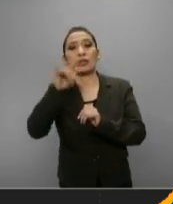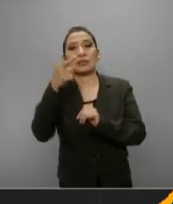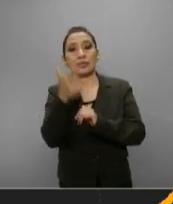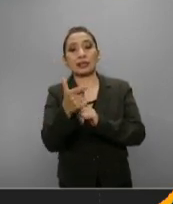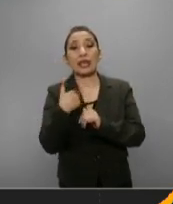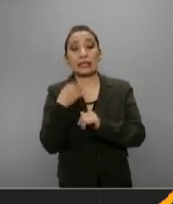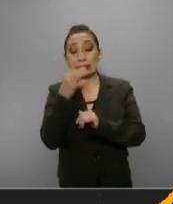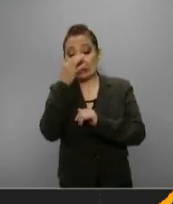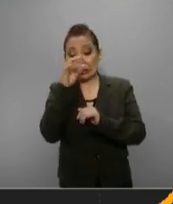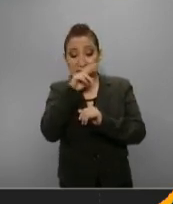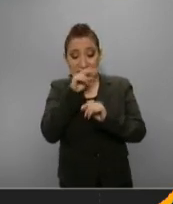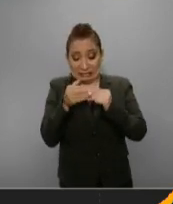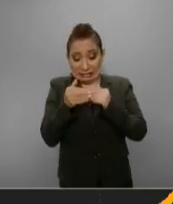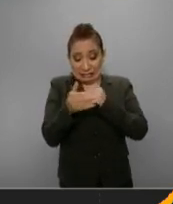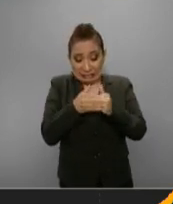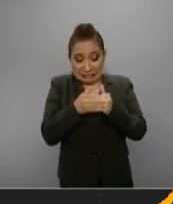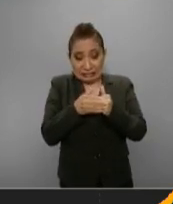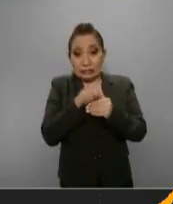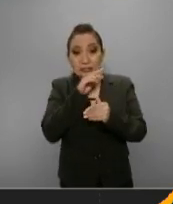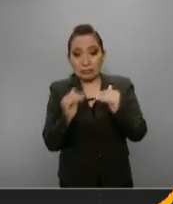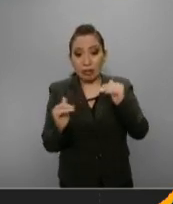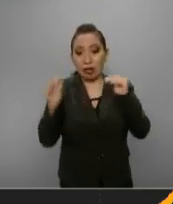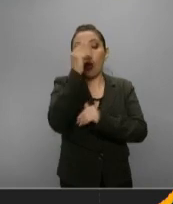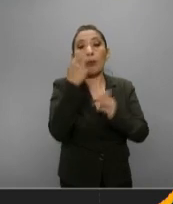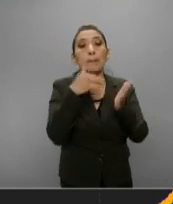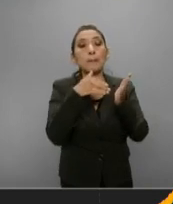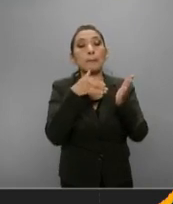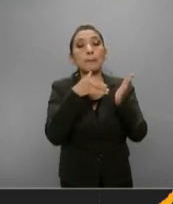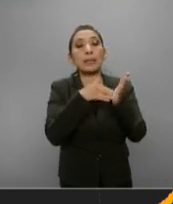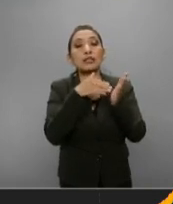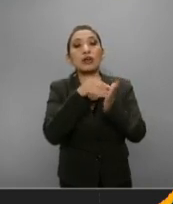1,013,157 y en unos minutos aumentó a